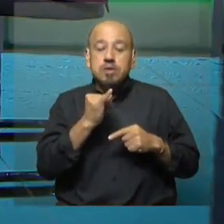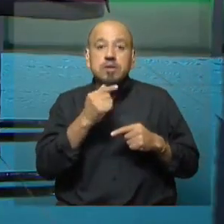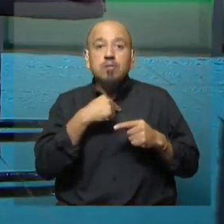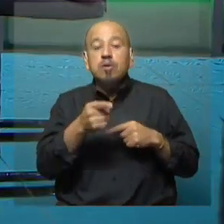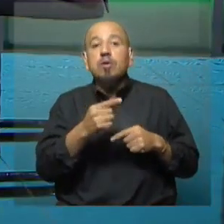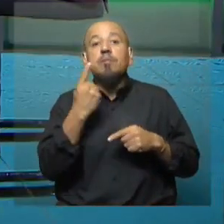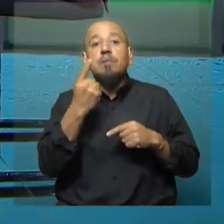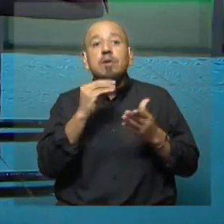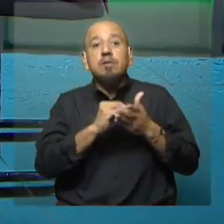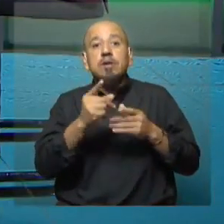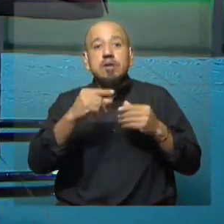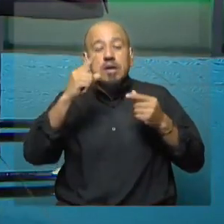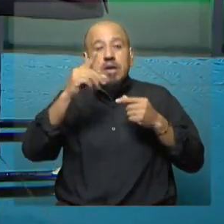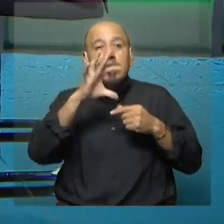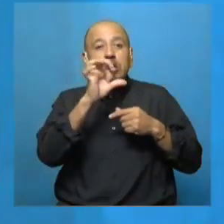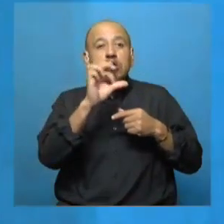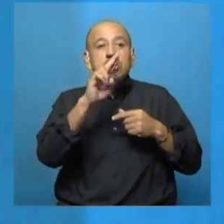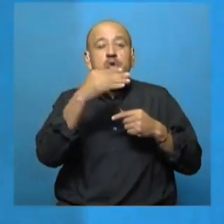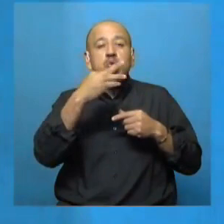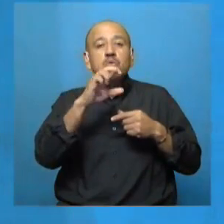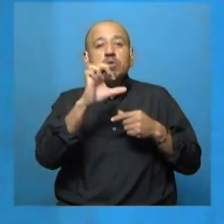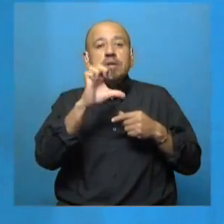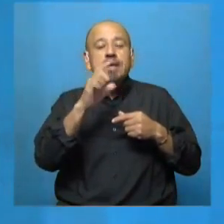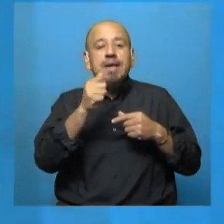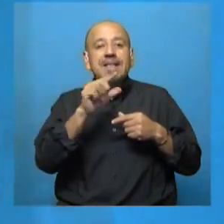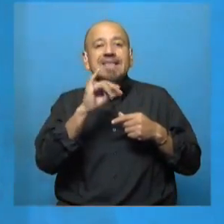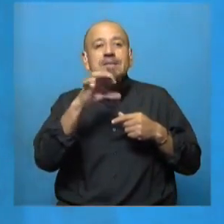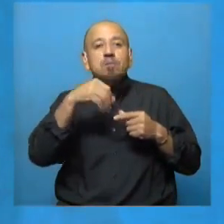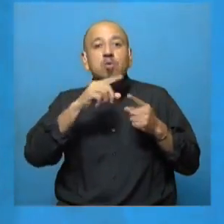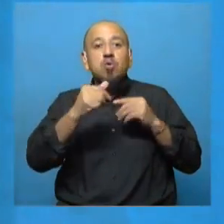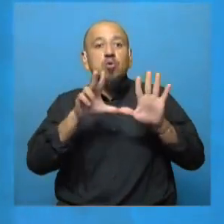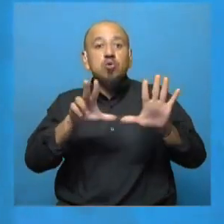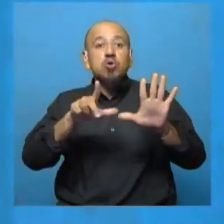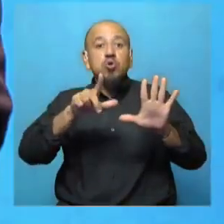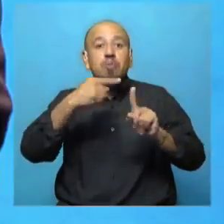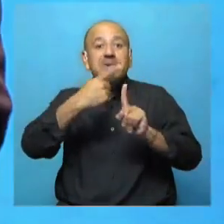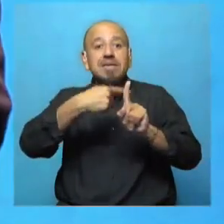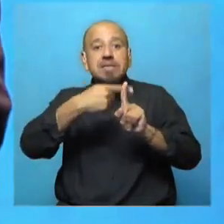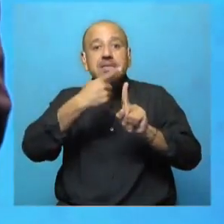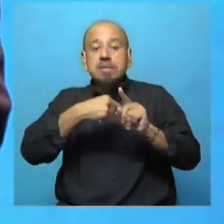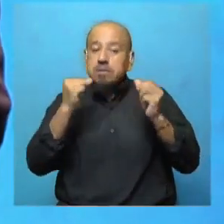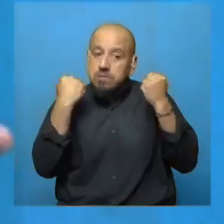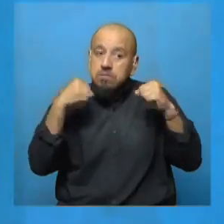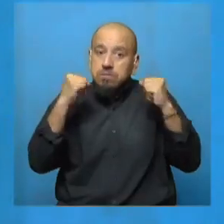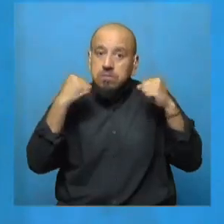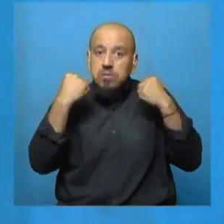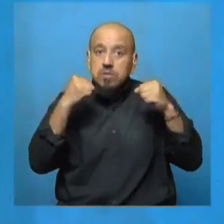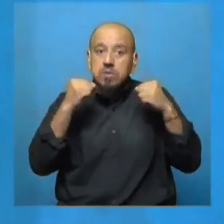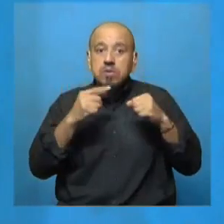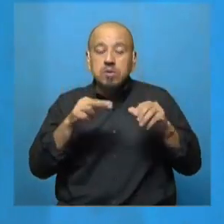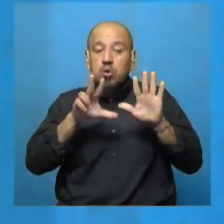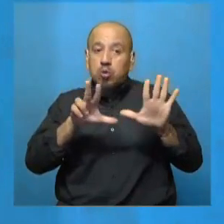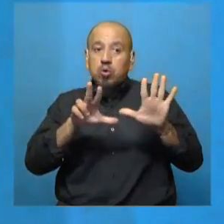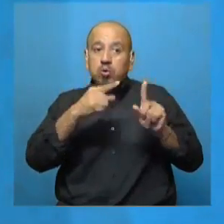fue surrealismo y después obra me refiero a obra de teatro y fueron ocho meses ocho meses sí no no los ocho meses